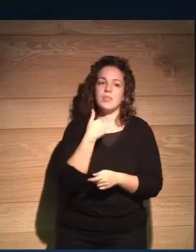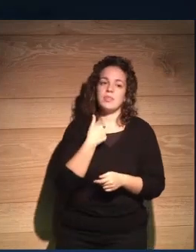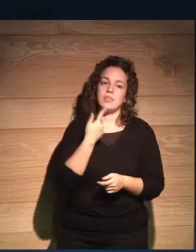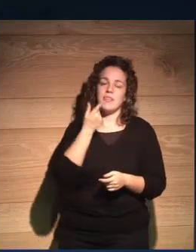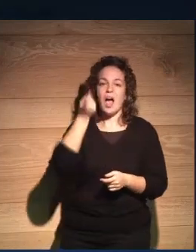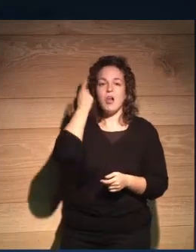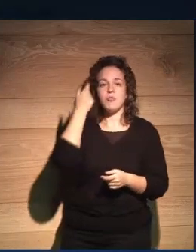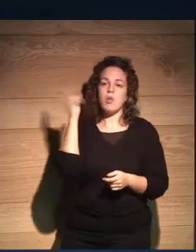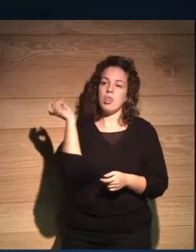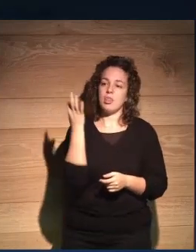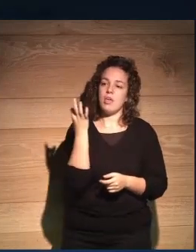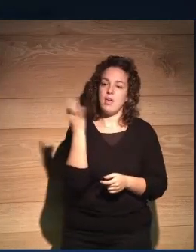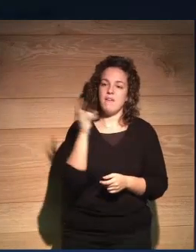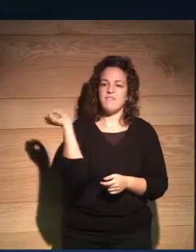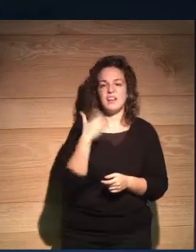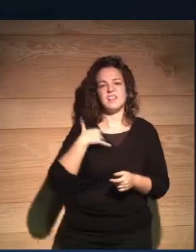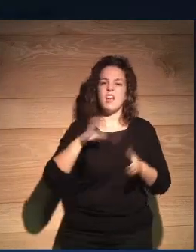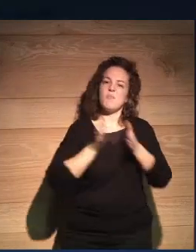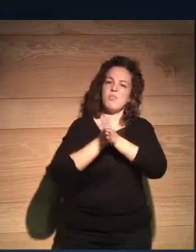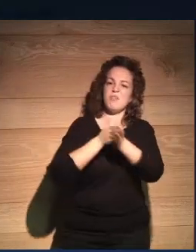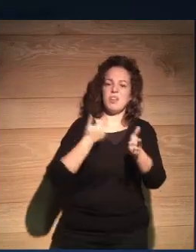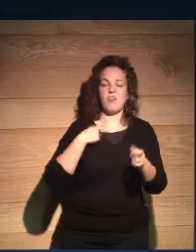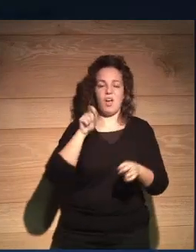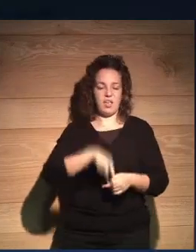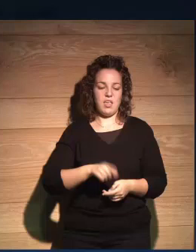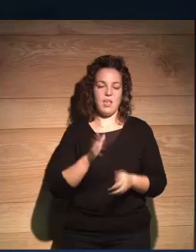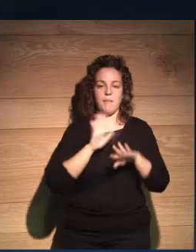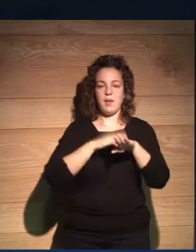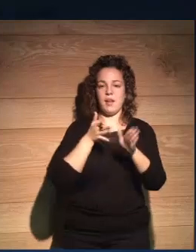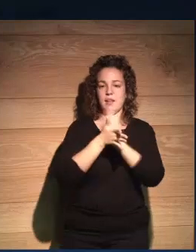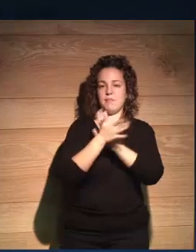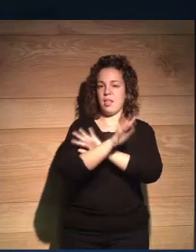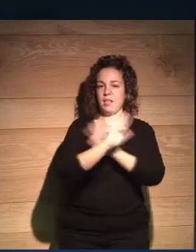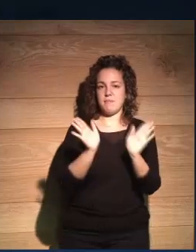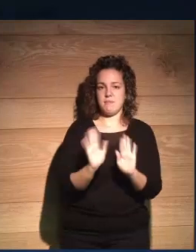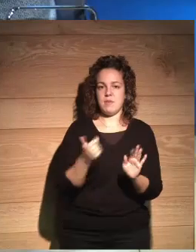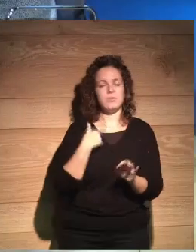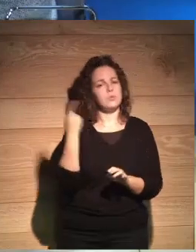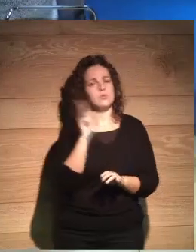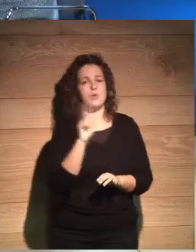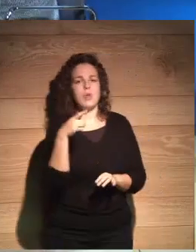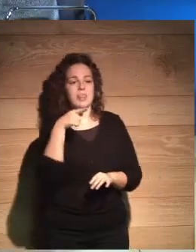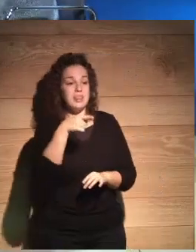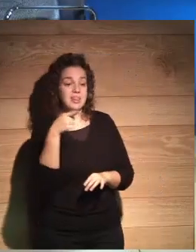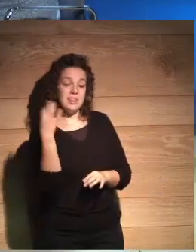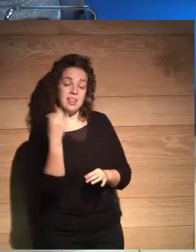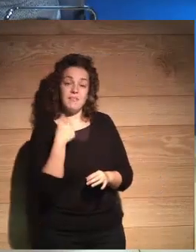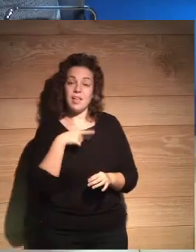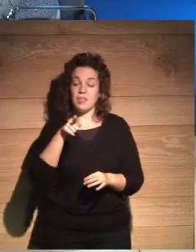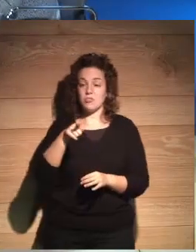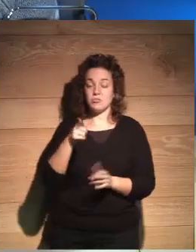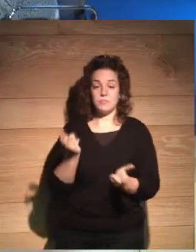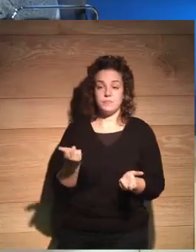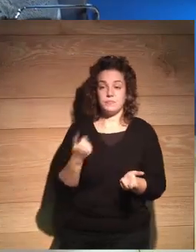venir ya motivados y yo estoy aquí para darle solamente... No, yo no soy así, ¿vale? Tienes que ser tú el que les motive, ¿no? Yo creo que ellos deben